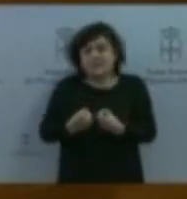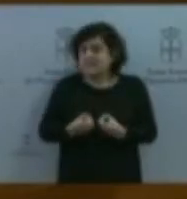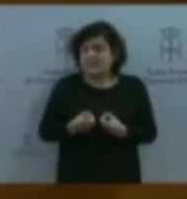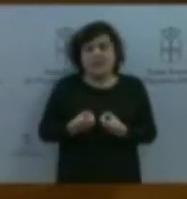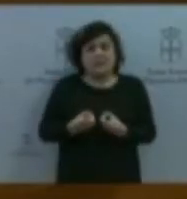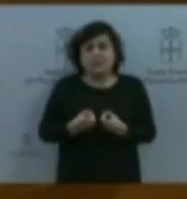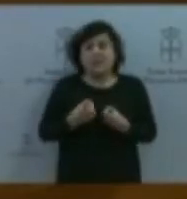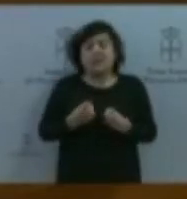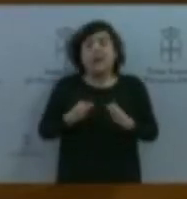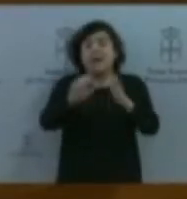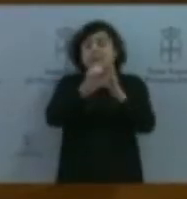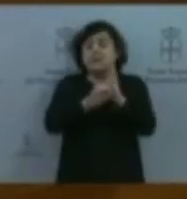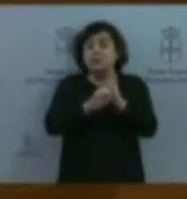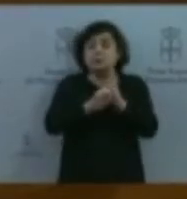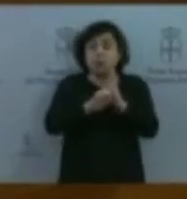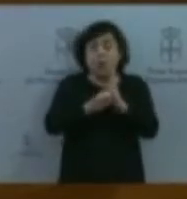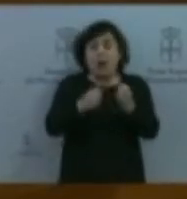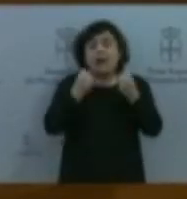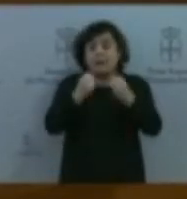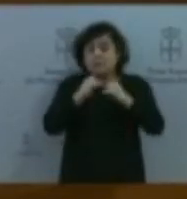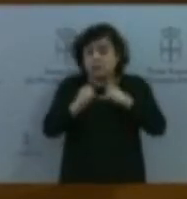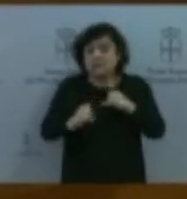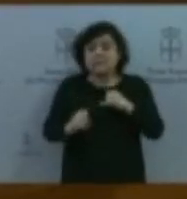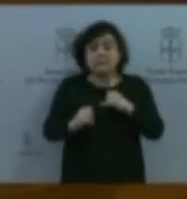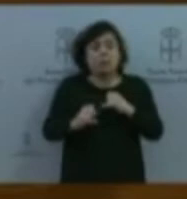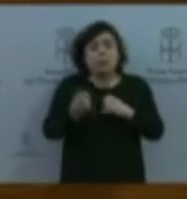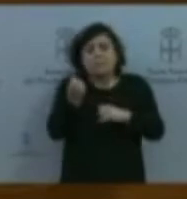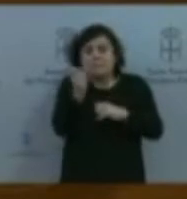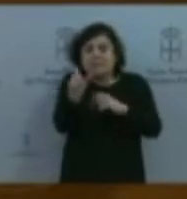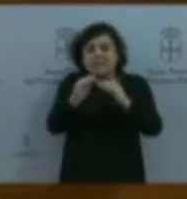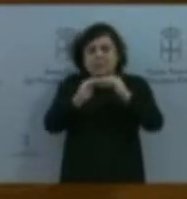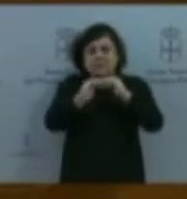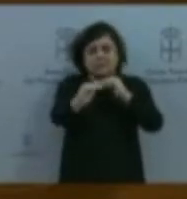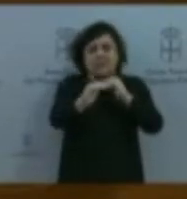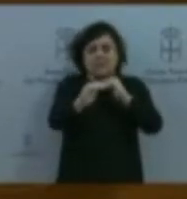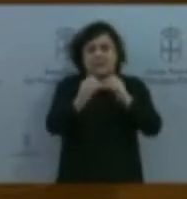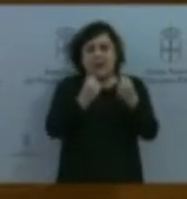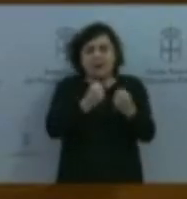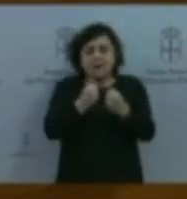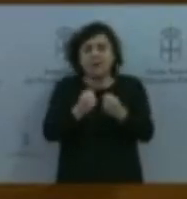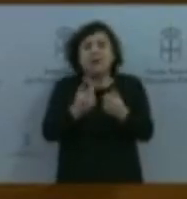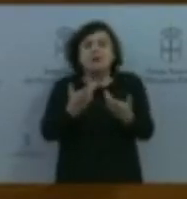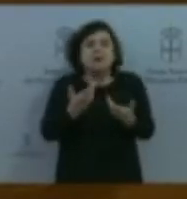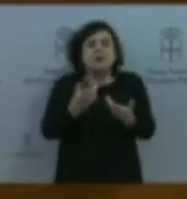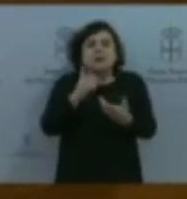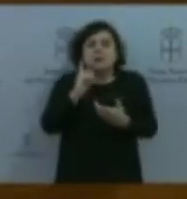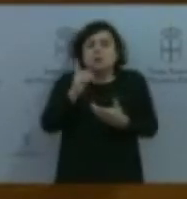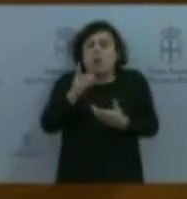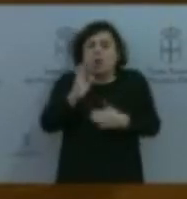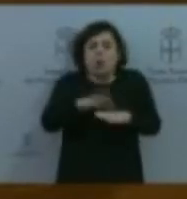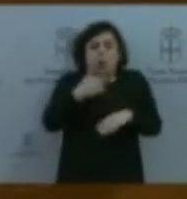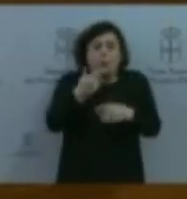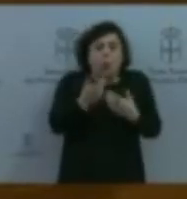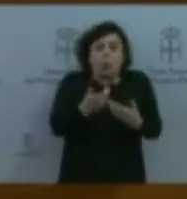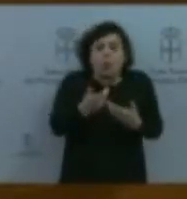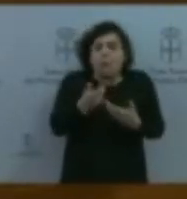la electricidad, predecible, competitivo, aunque no solo es la culpa del precio de la electricidad, que a ver si va a